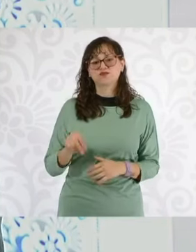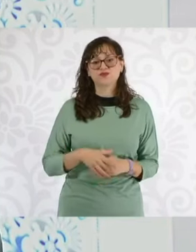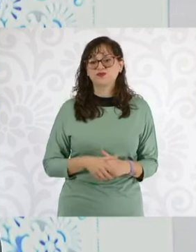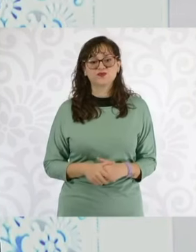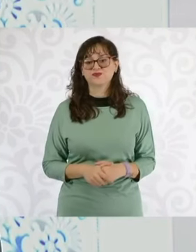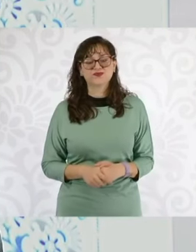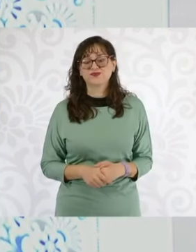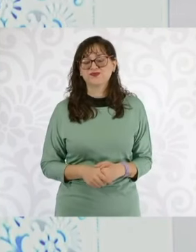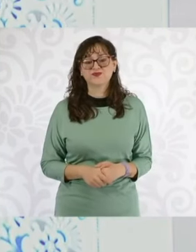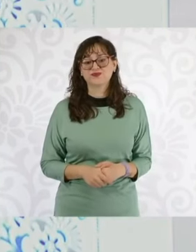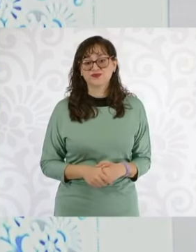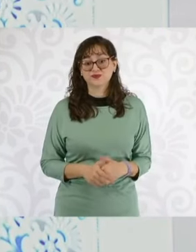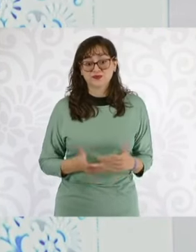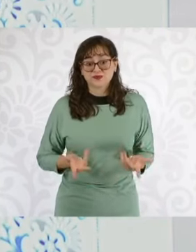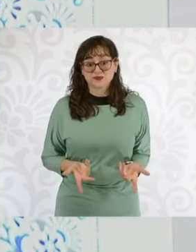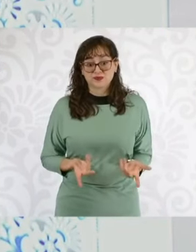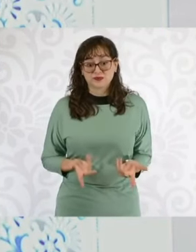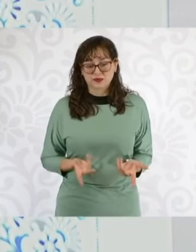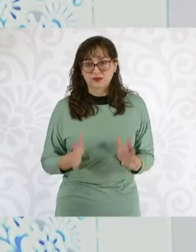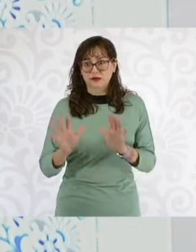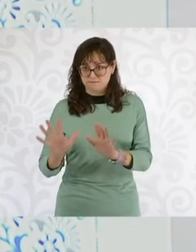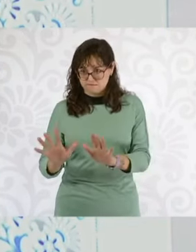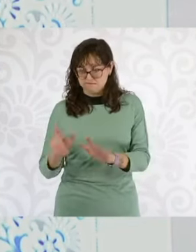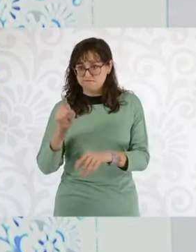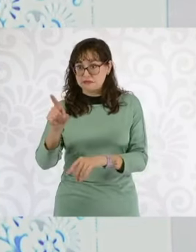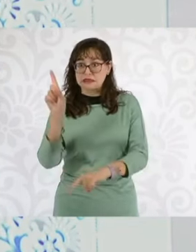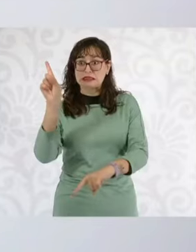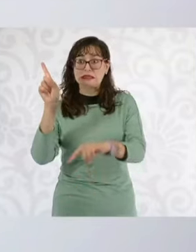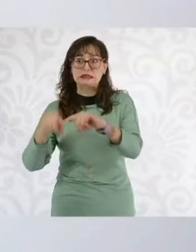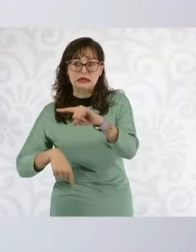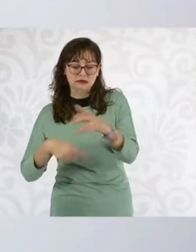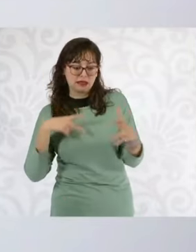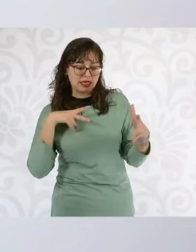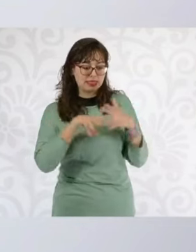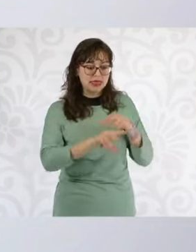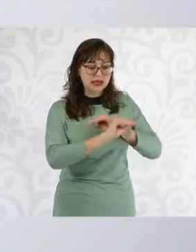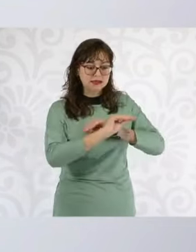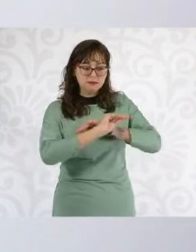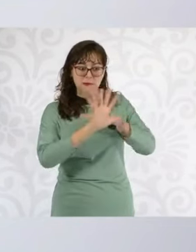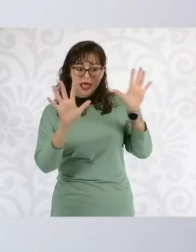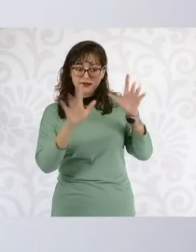El tema aquí es cómo vamos a garantizar la transparencia,